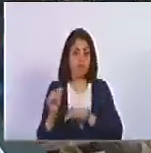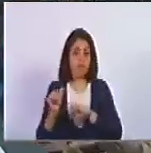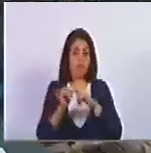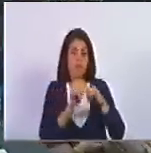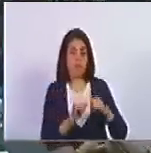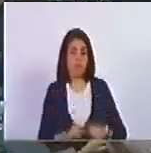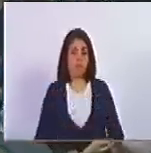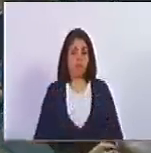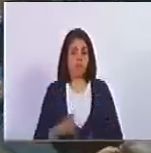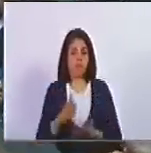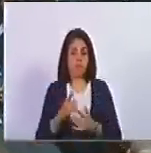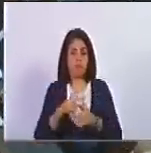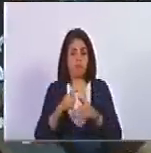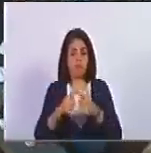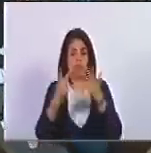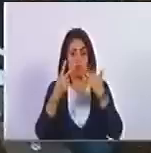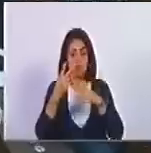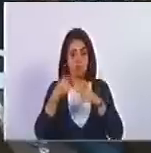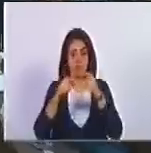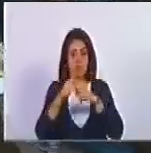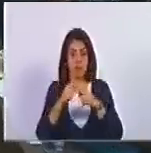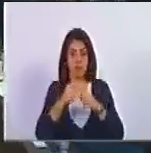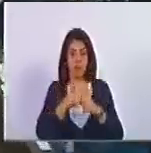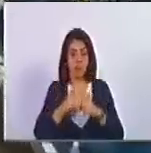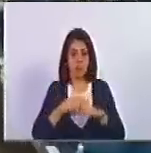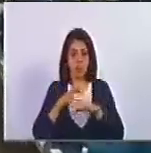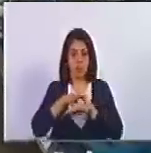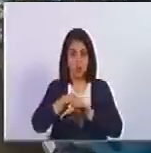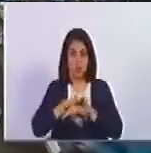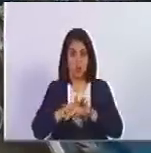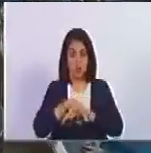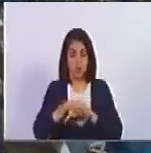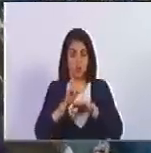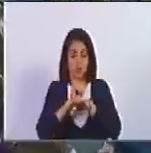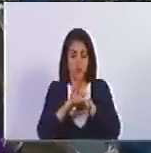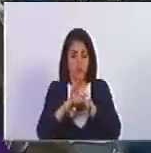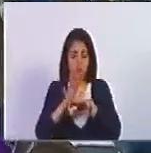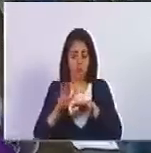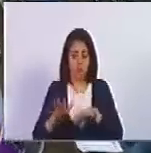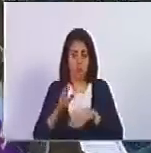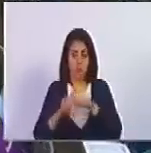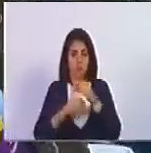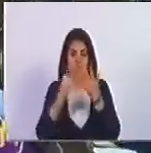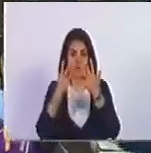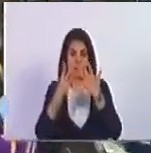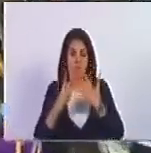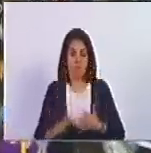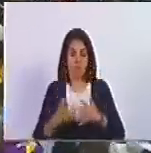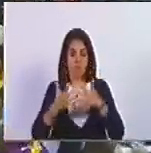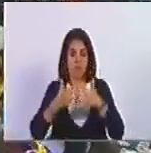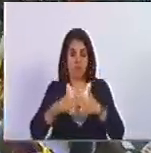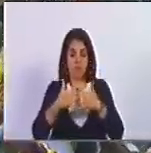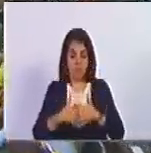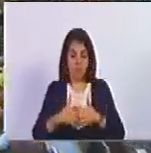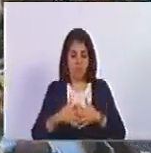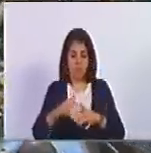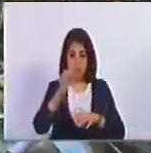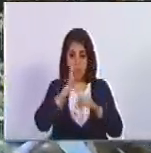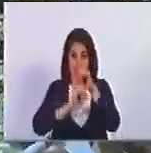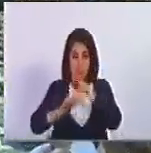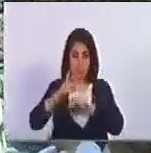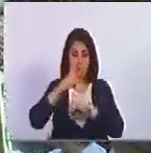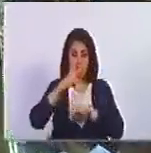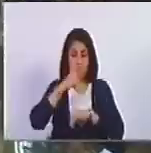similar. 7. Venta de joyas, relojes y piedras preciosas. 8. Fabricación de licores,